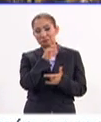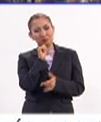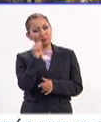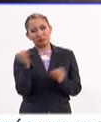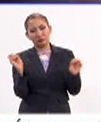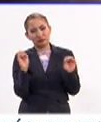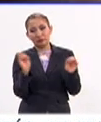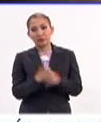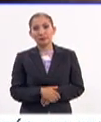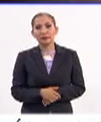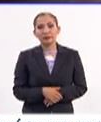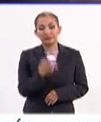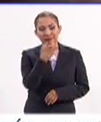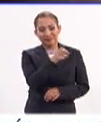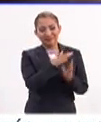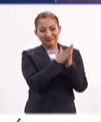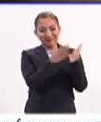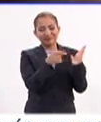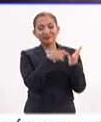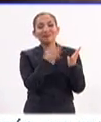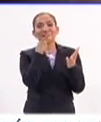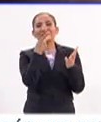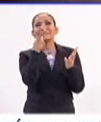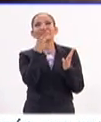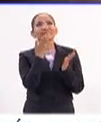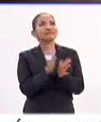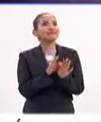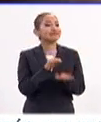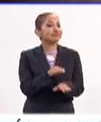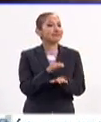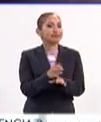malos. Sí, mira, es un libro que trata desde luego